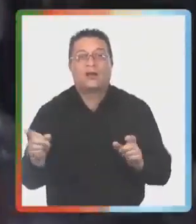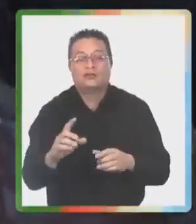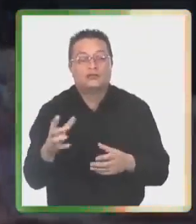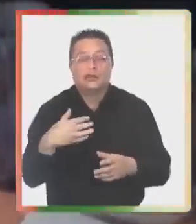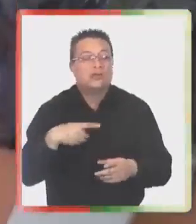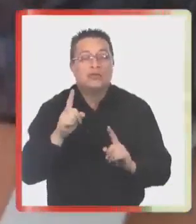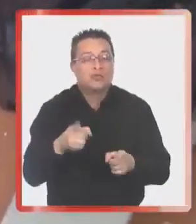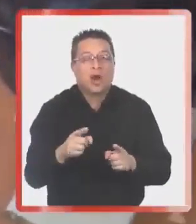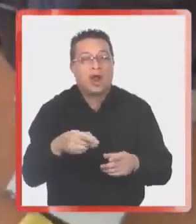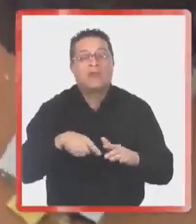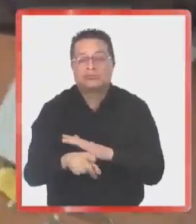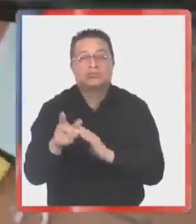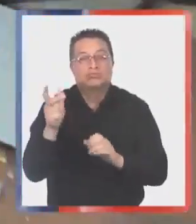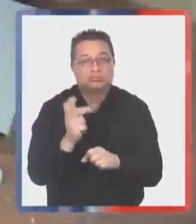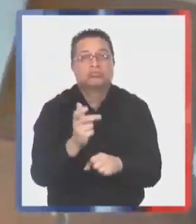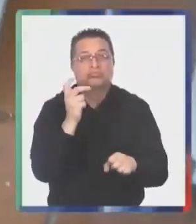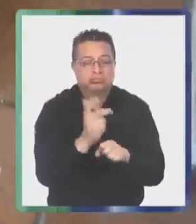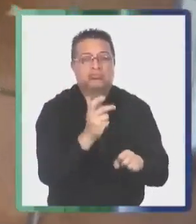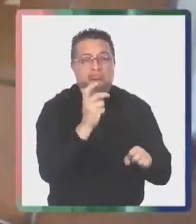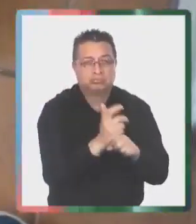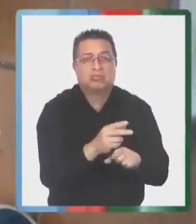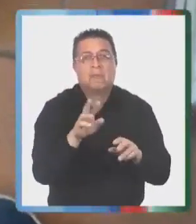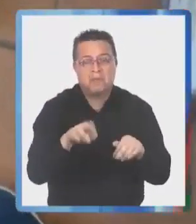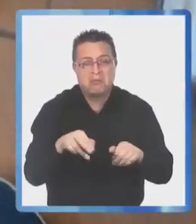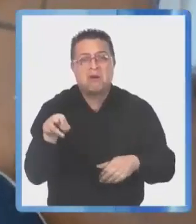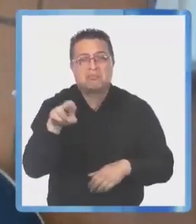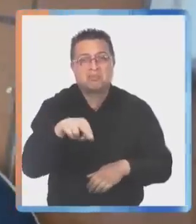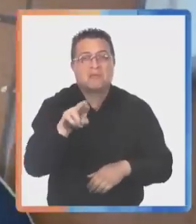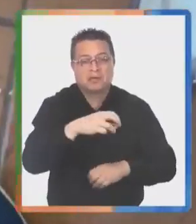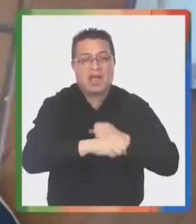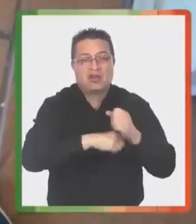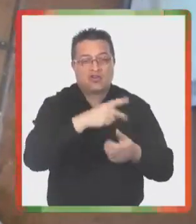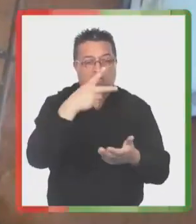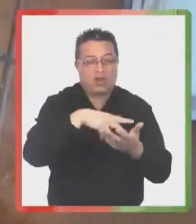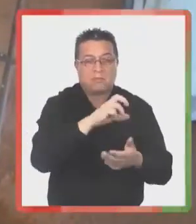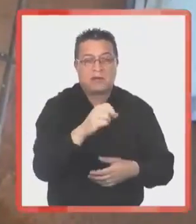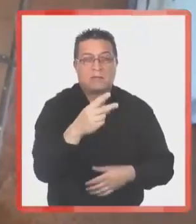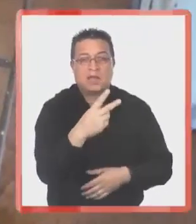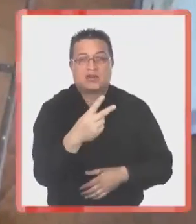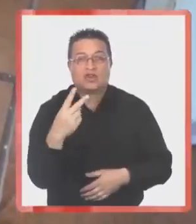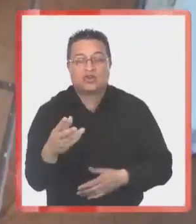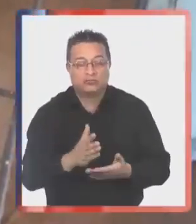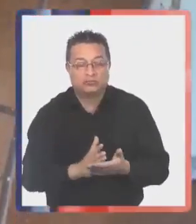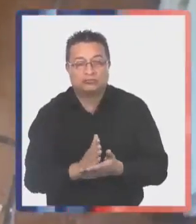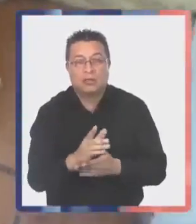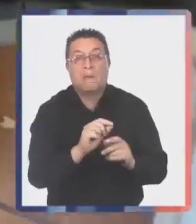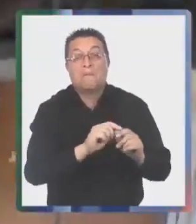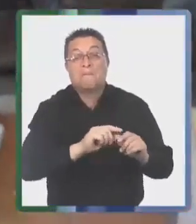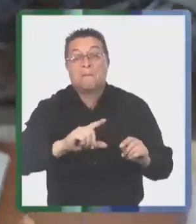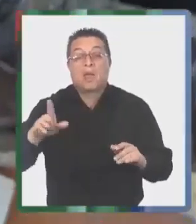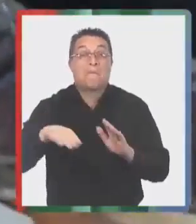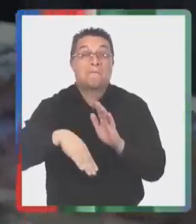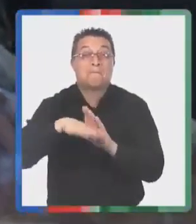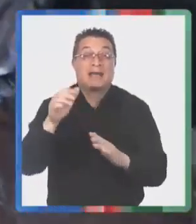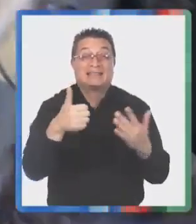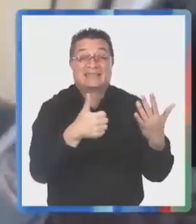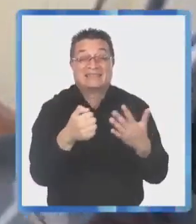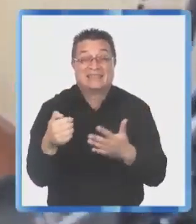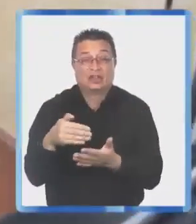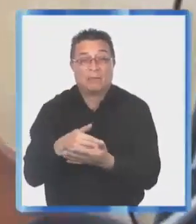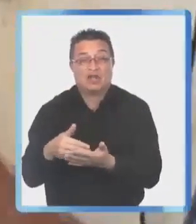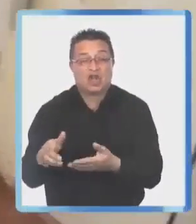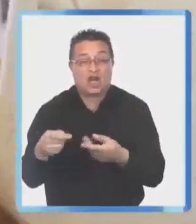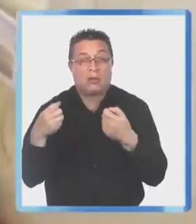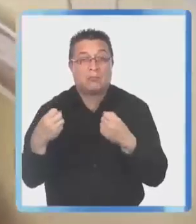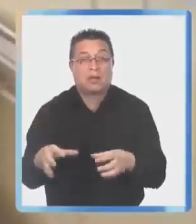no han logrado disuadir plenamente la ola de robos que se han registrado desde el año 2022, los cuales suman más de